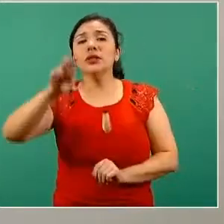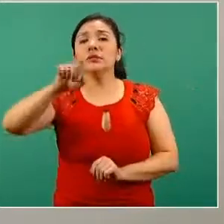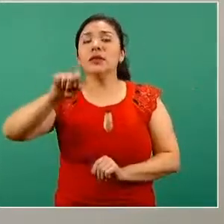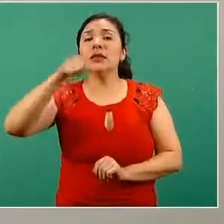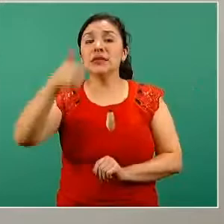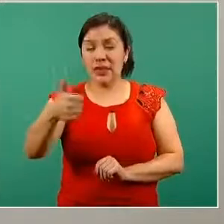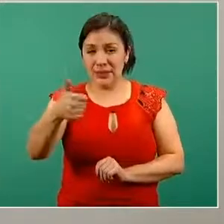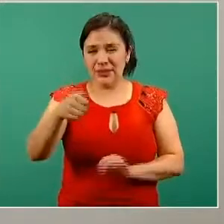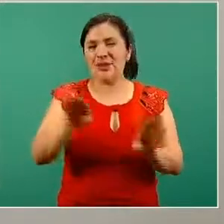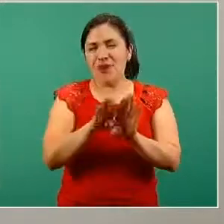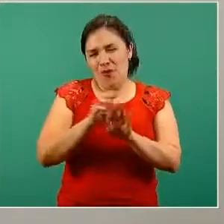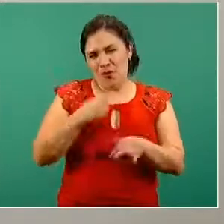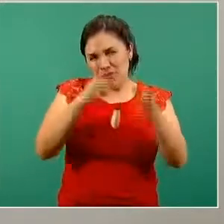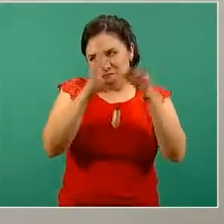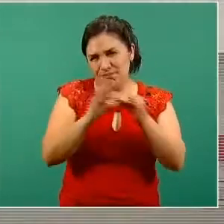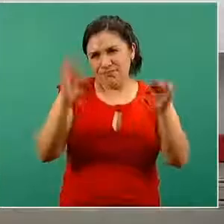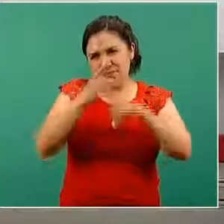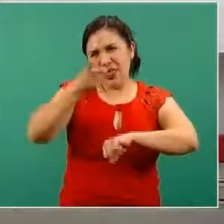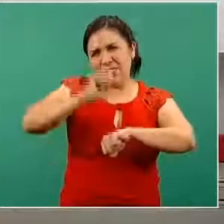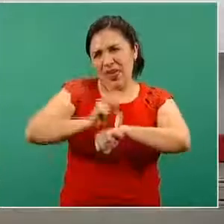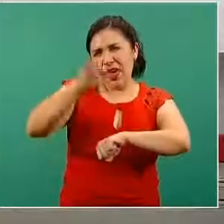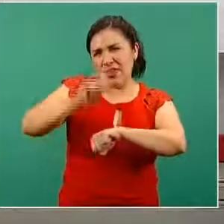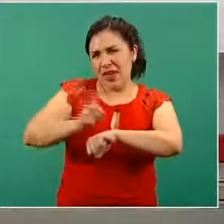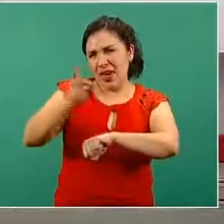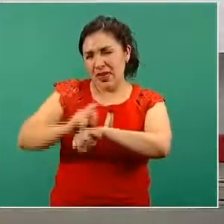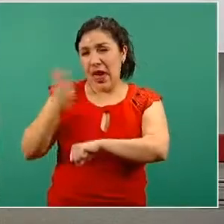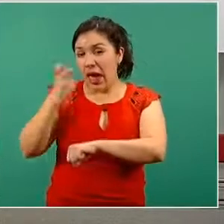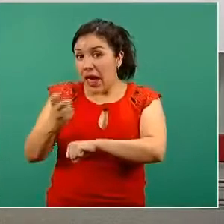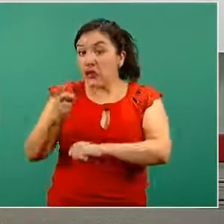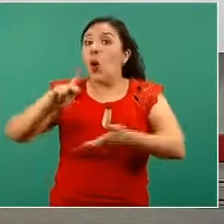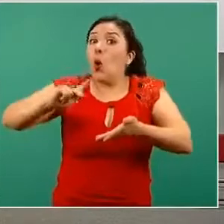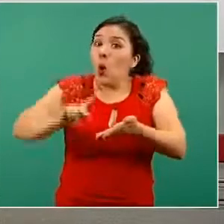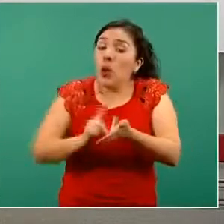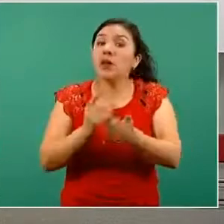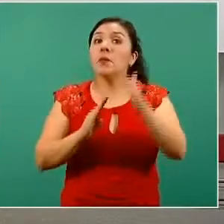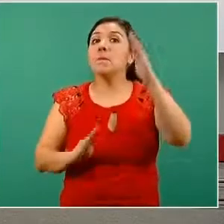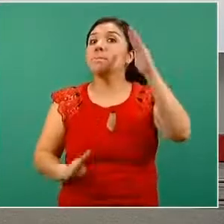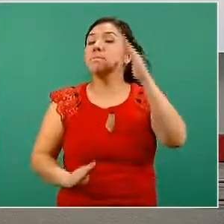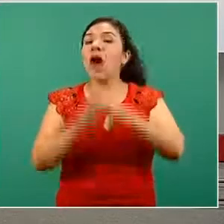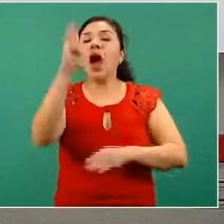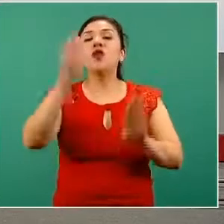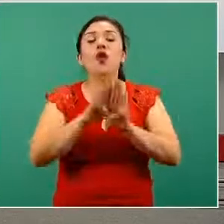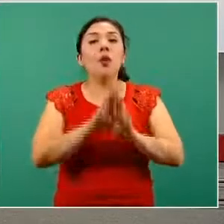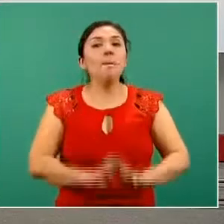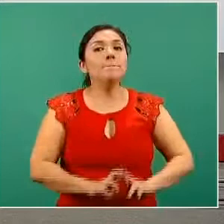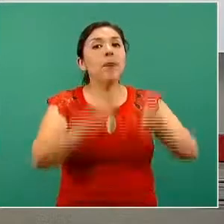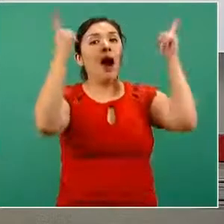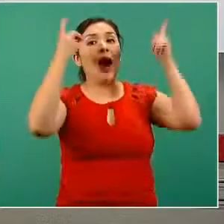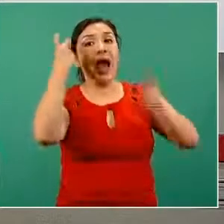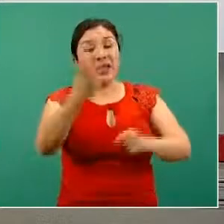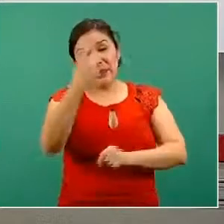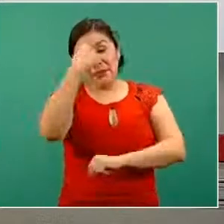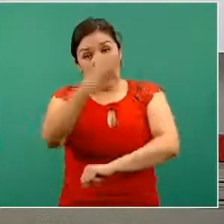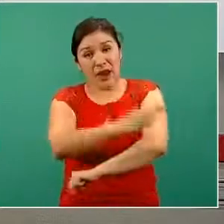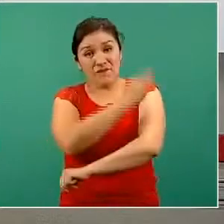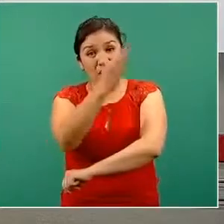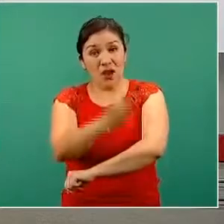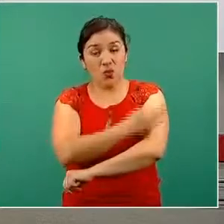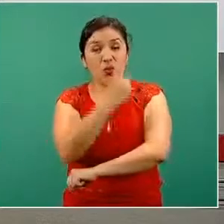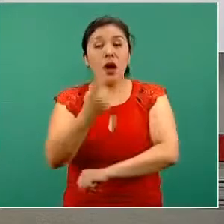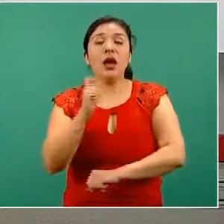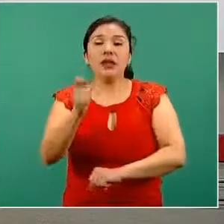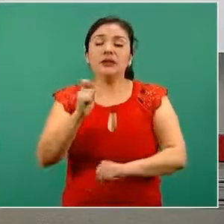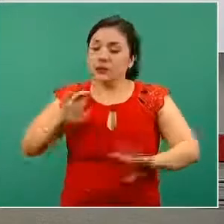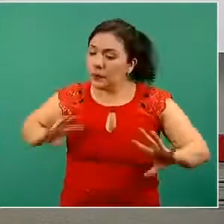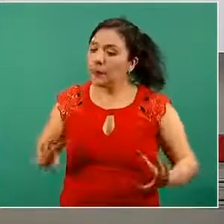4.339.926. Como lo hemos estado diciendo estos últimos días, alcanzamos nuevamente un récord en las dosis aplicadas de vacuna en lo